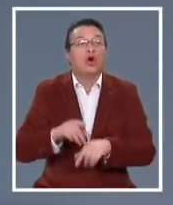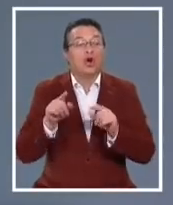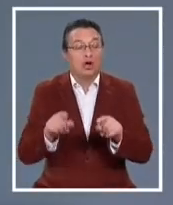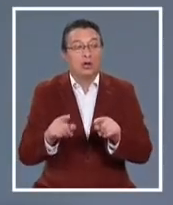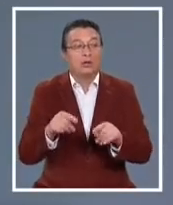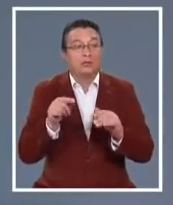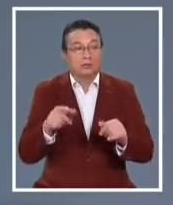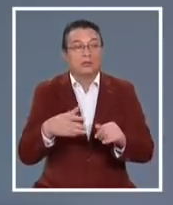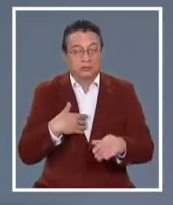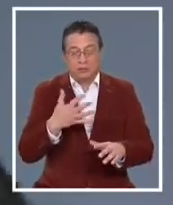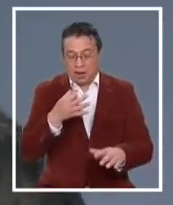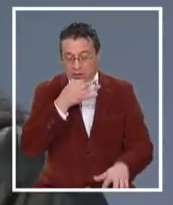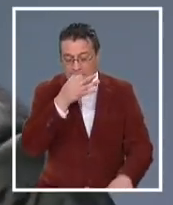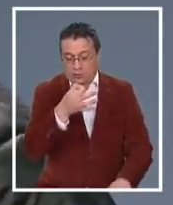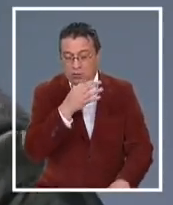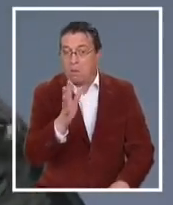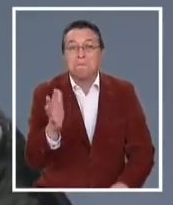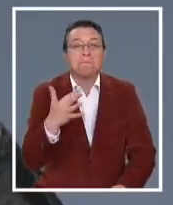respalda mi porcentaje.